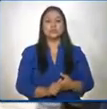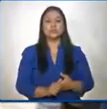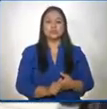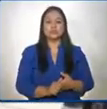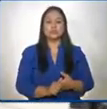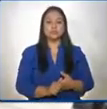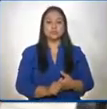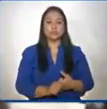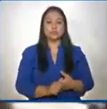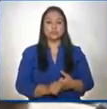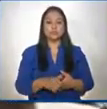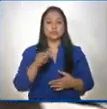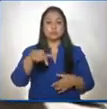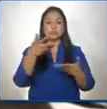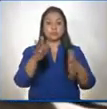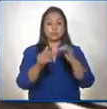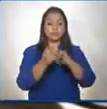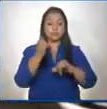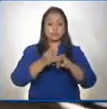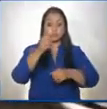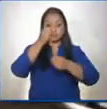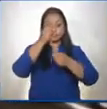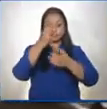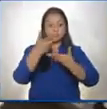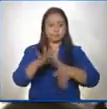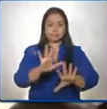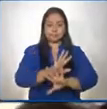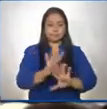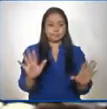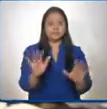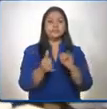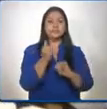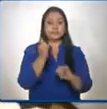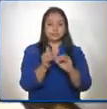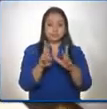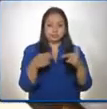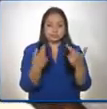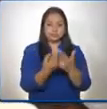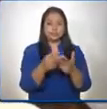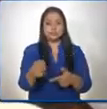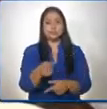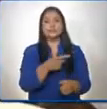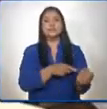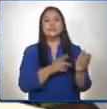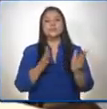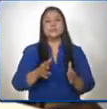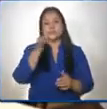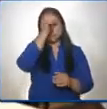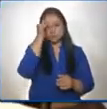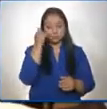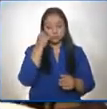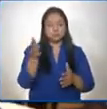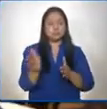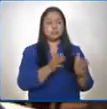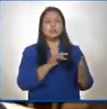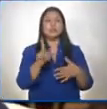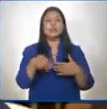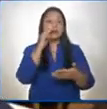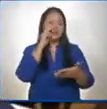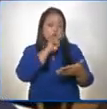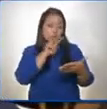Luego, las palabras de cierre por el doctor Alejandro Yamatei. Seguidamente, la lectura del acta de la cuarta reunión ordinaria del